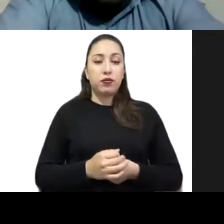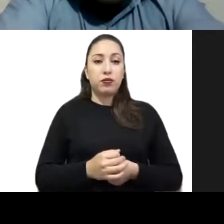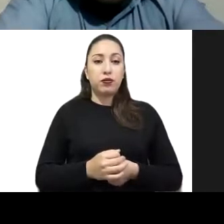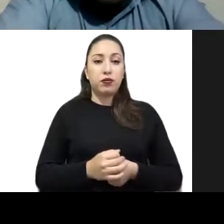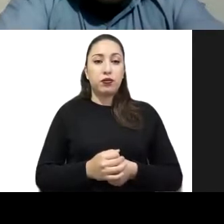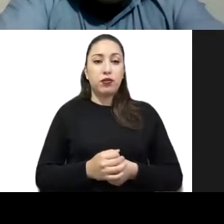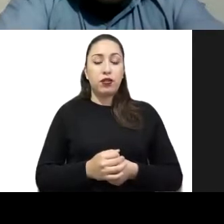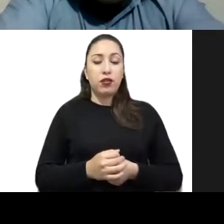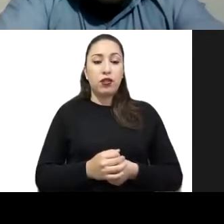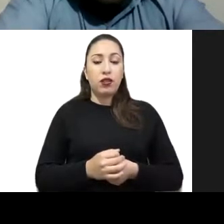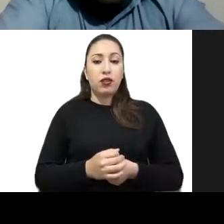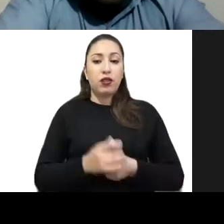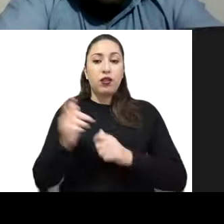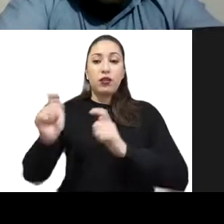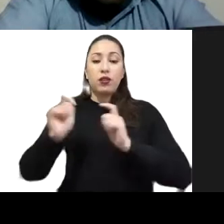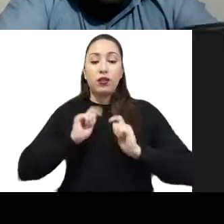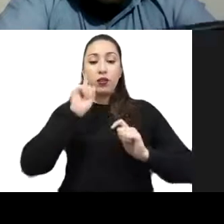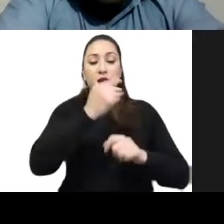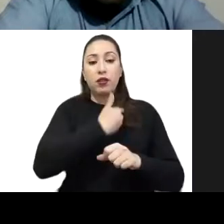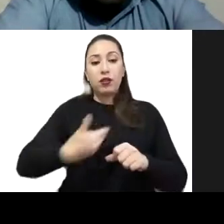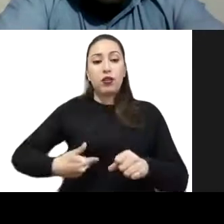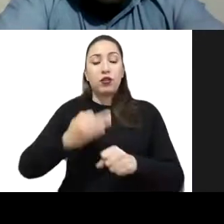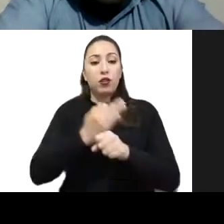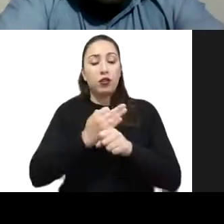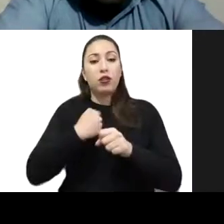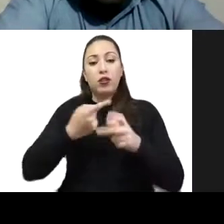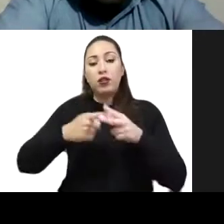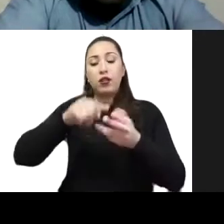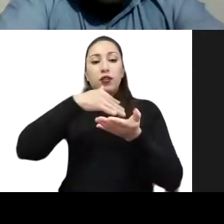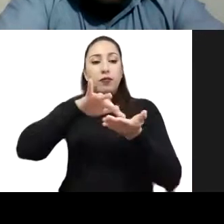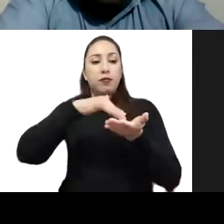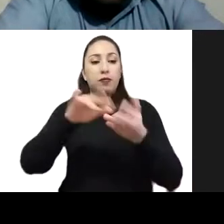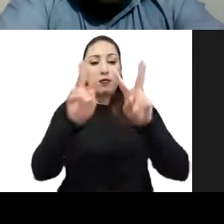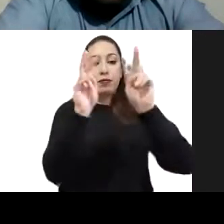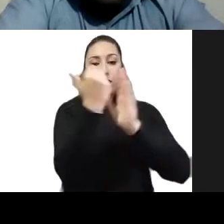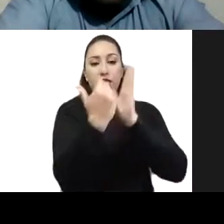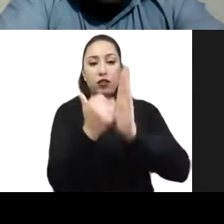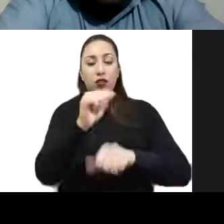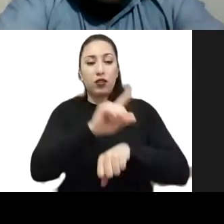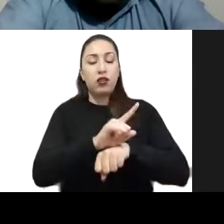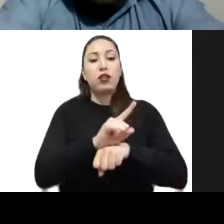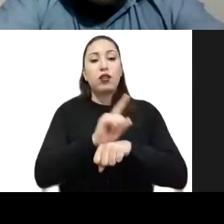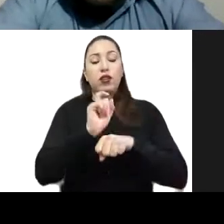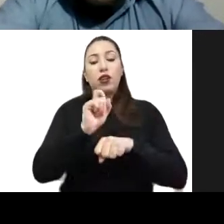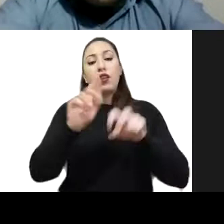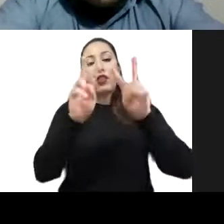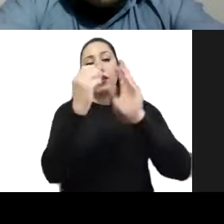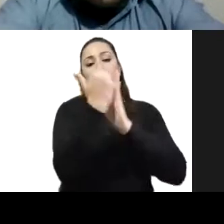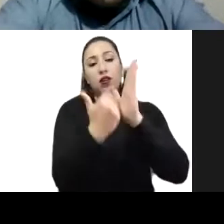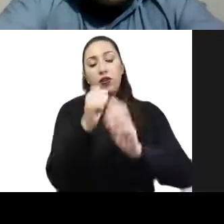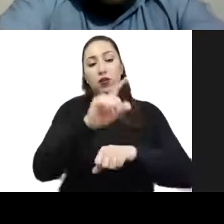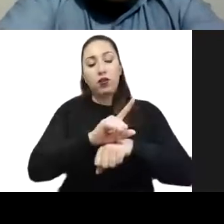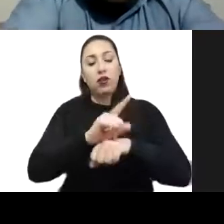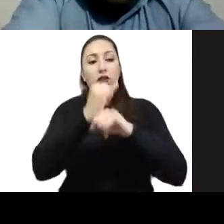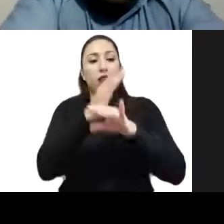Por instrucciones de la Presidencia, se va a dar lectura al orden del día. Orden del día de la 19ª sesión ordinaria de la Comisión de